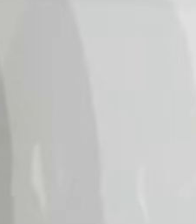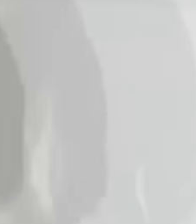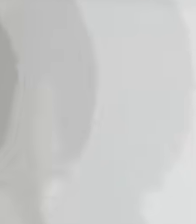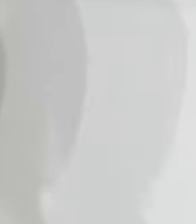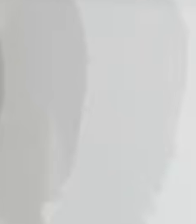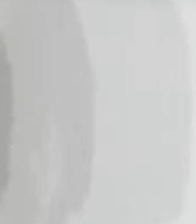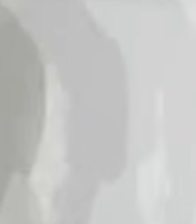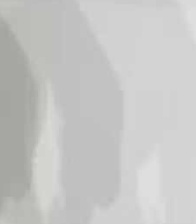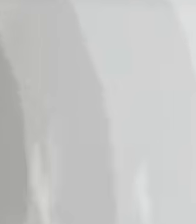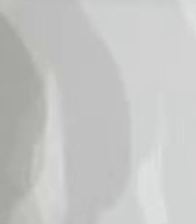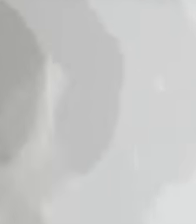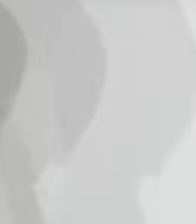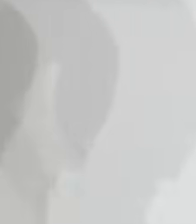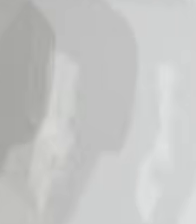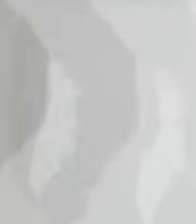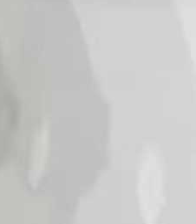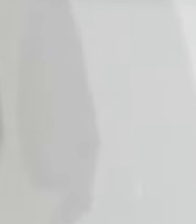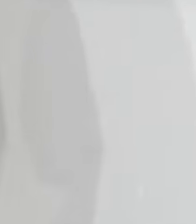¿Dado?